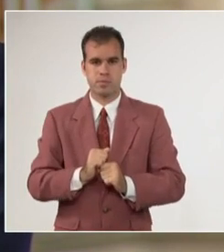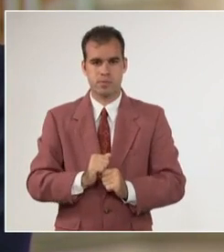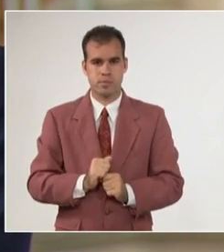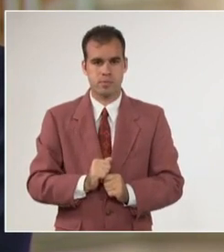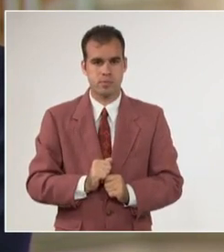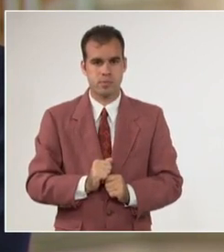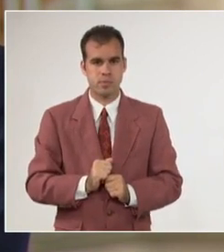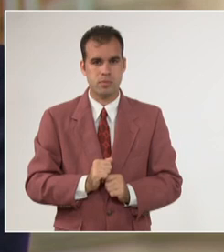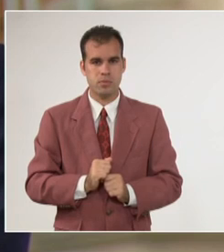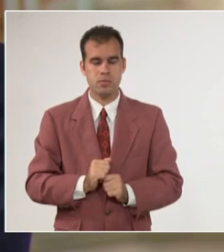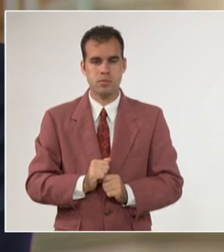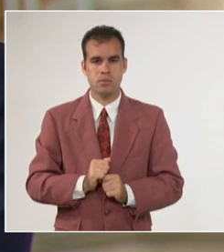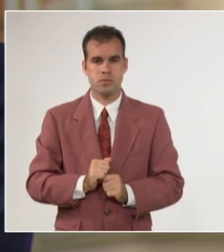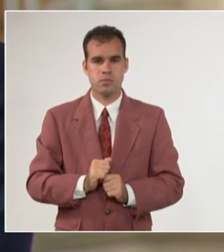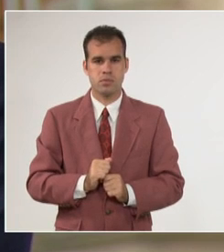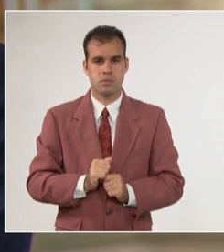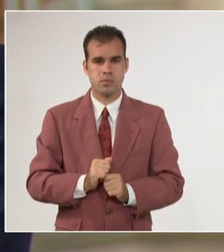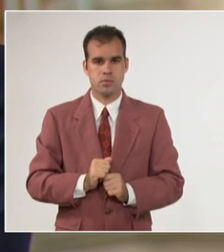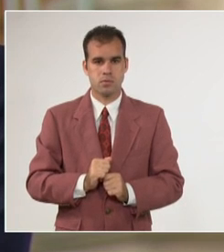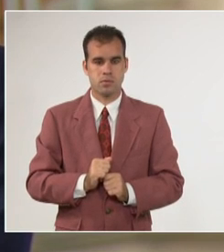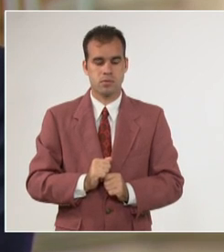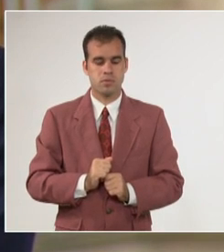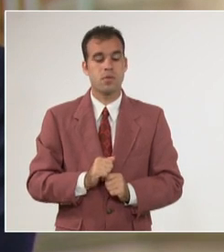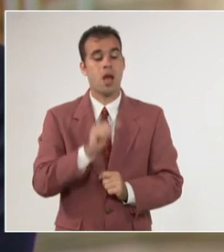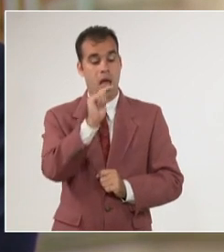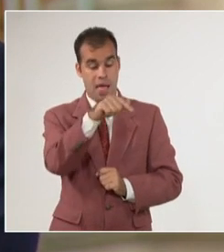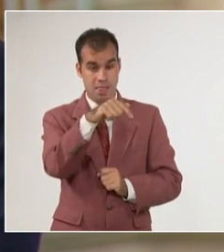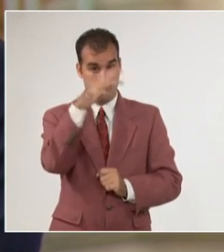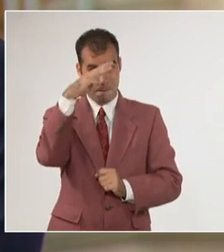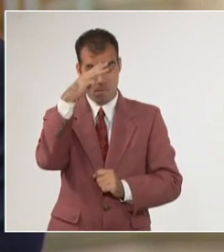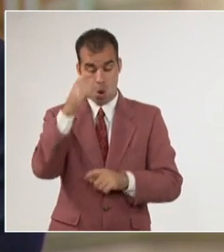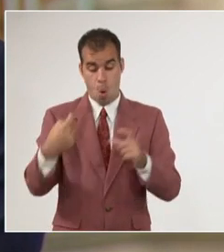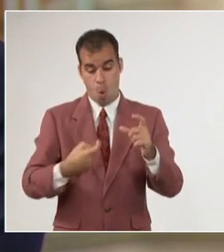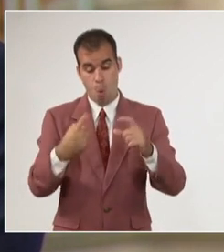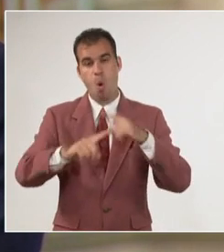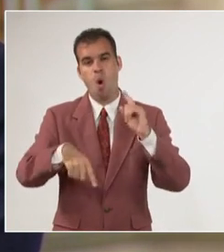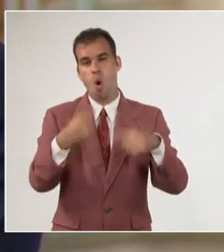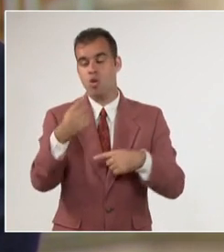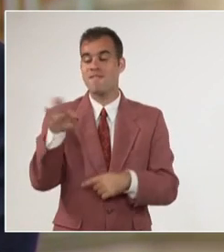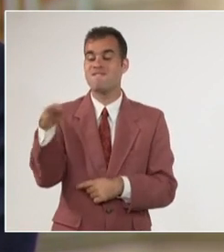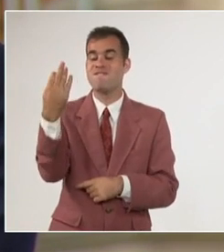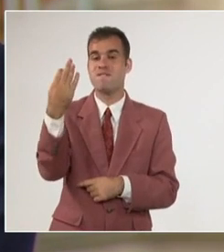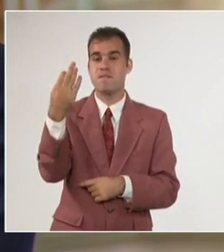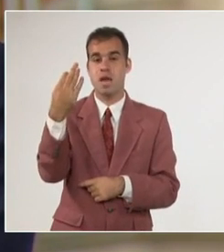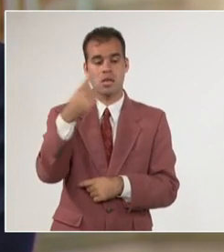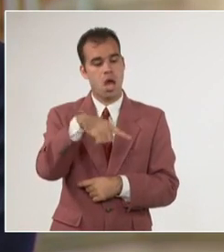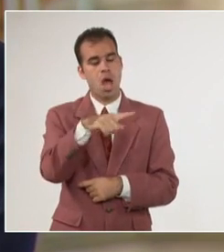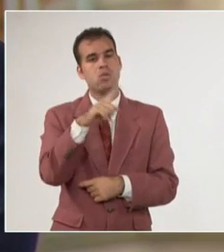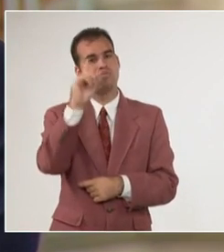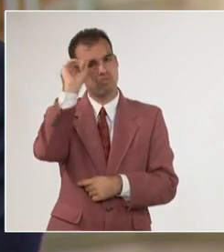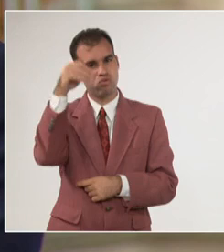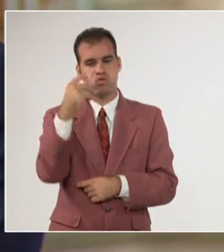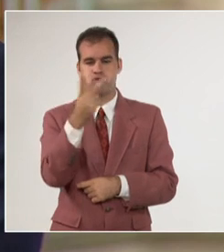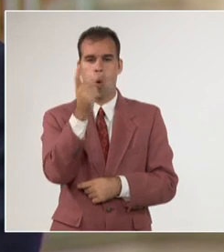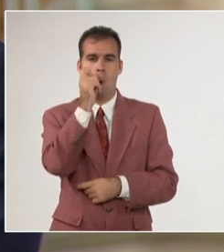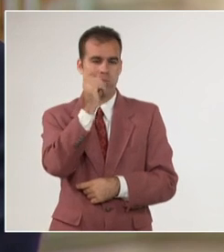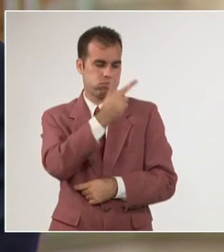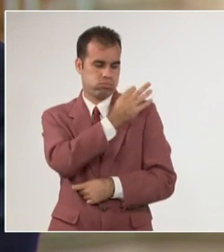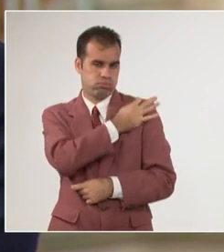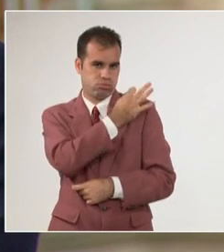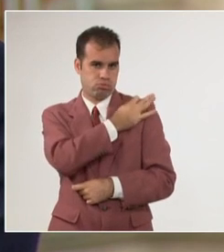la guerra contra los franceses sirvieron al ejército mexicano los hermanos Manuel y Rafael de Quesada y Loynaz, general y